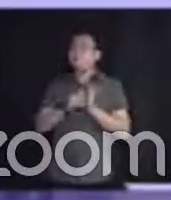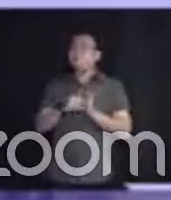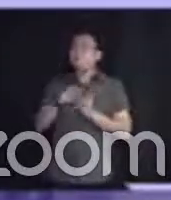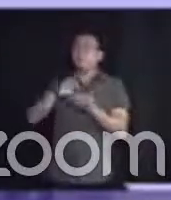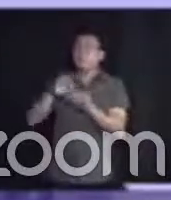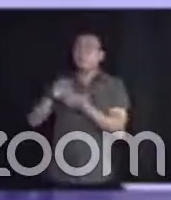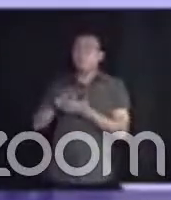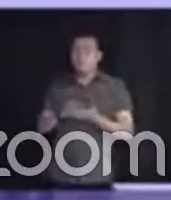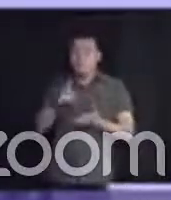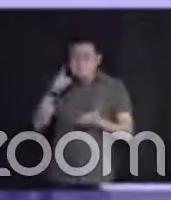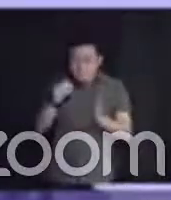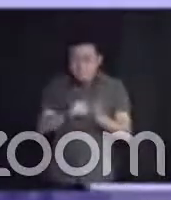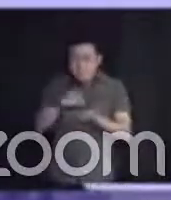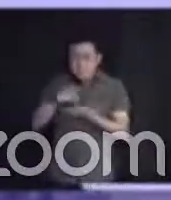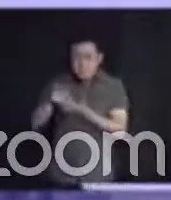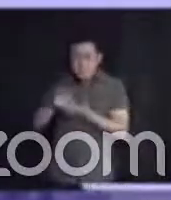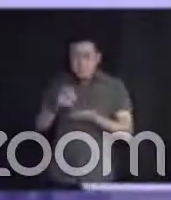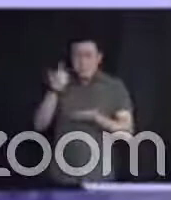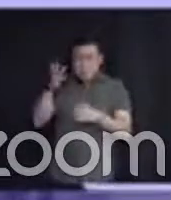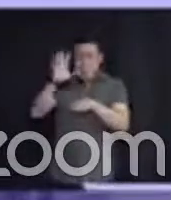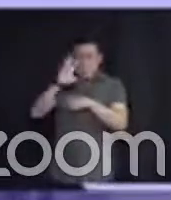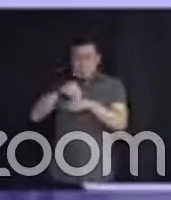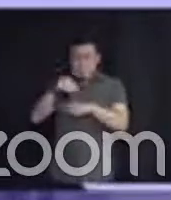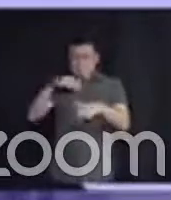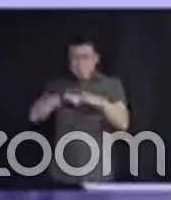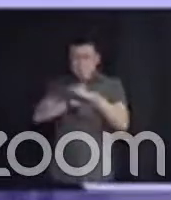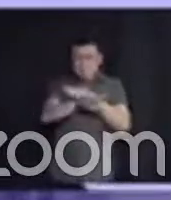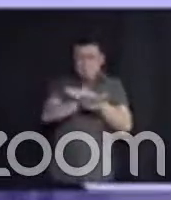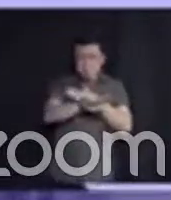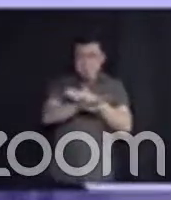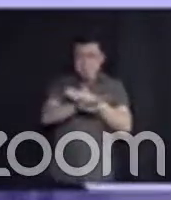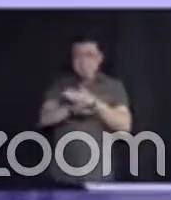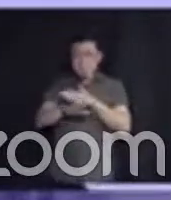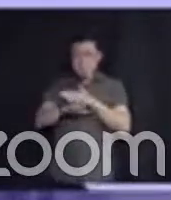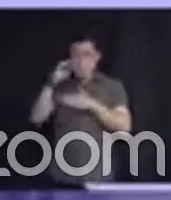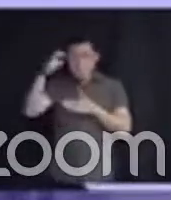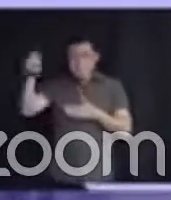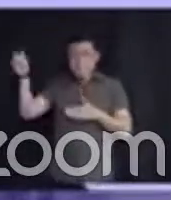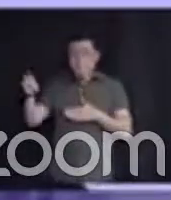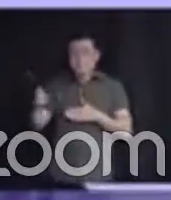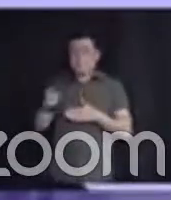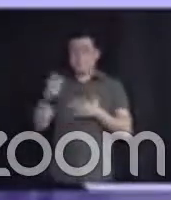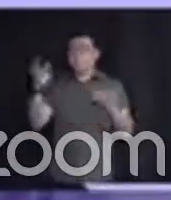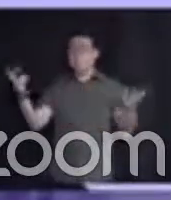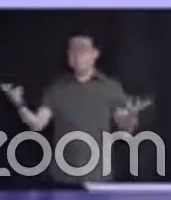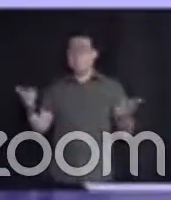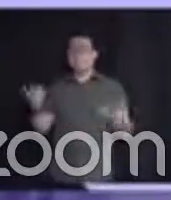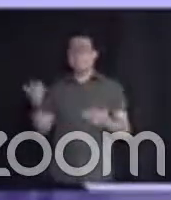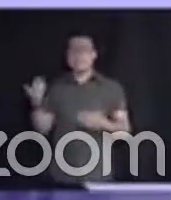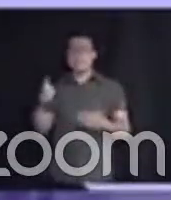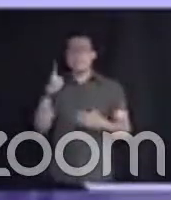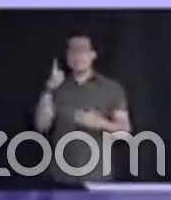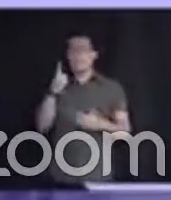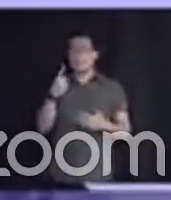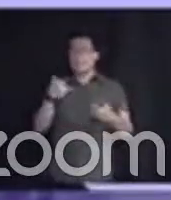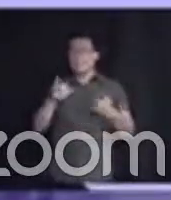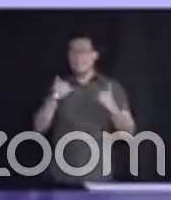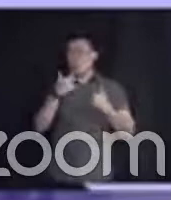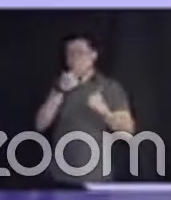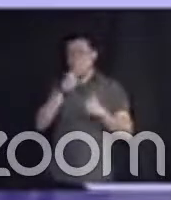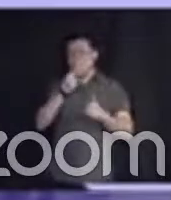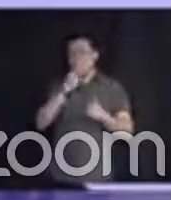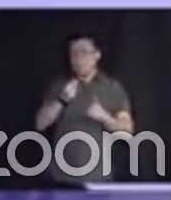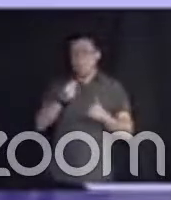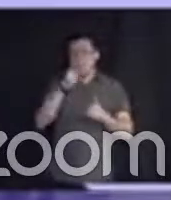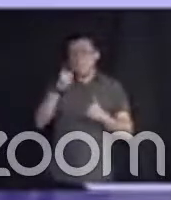1,000 puntos. ¿1,000 puntos? ¿Y quieres que te dé chance por 1,000 puntos? Caray. Hace poquito me habló un chavo que acaba de